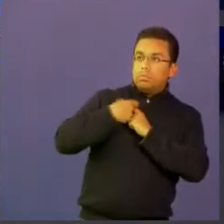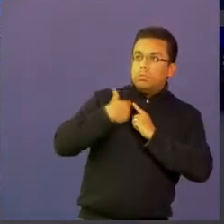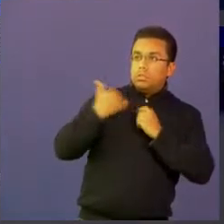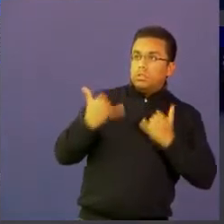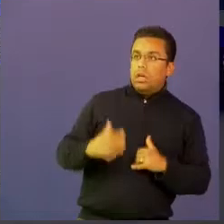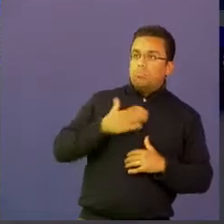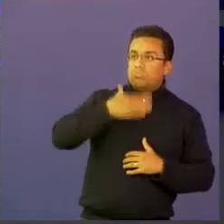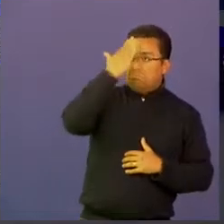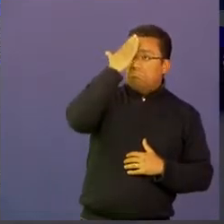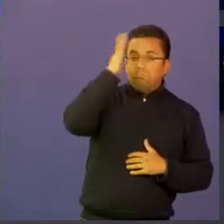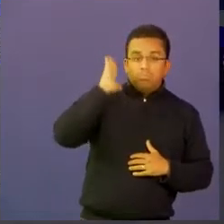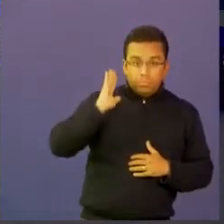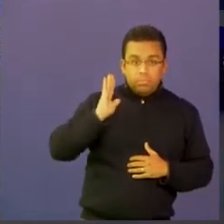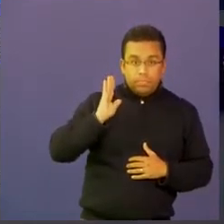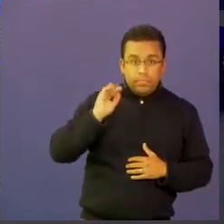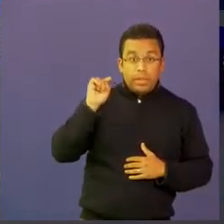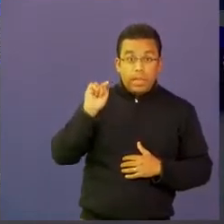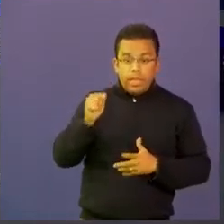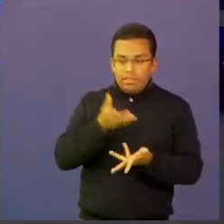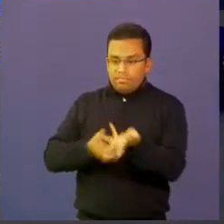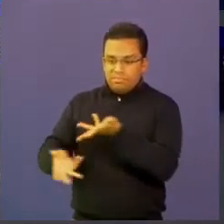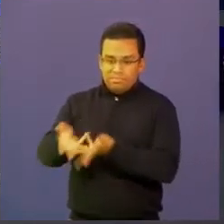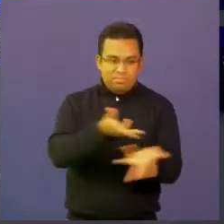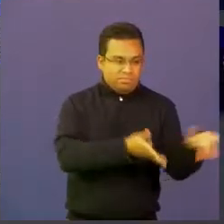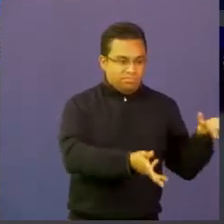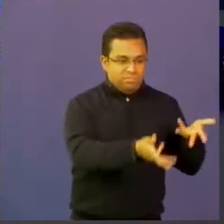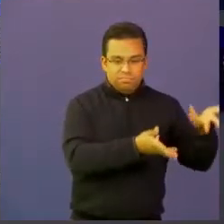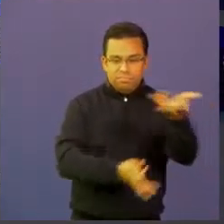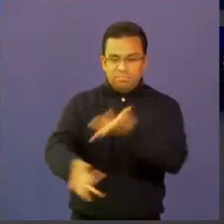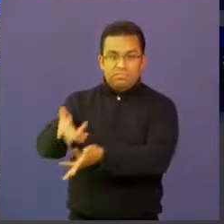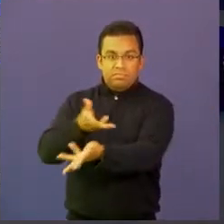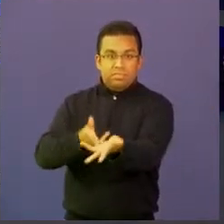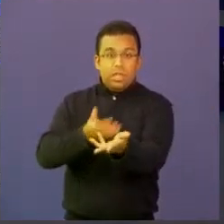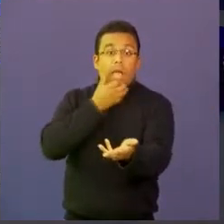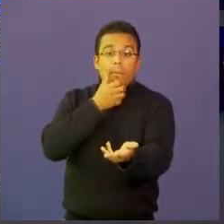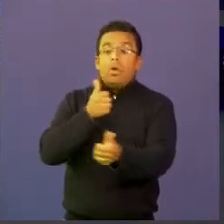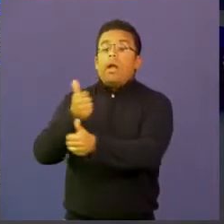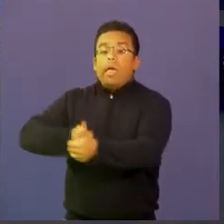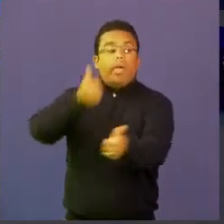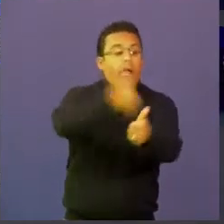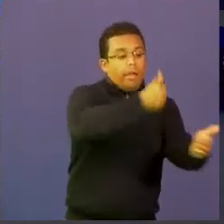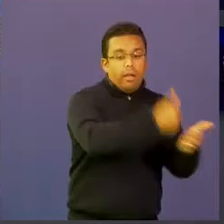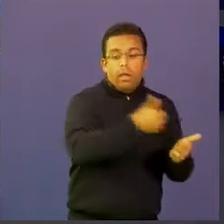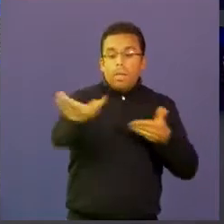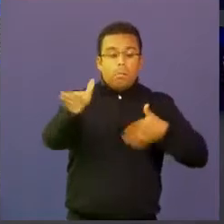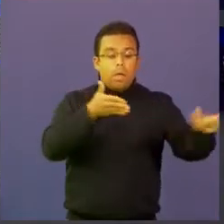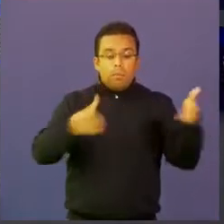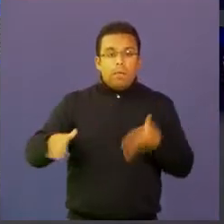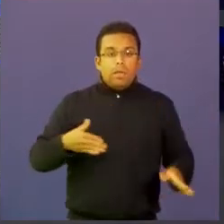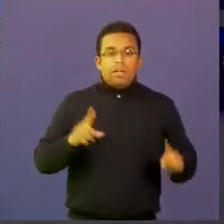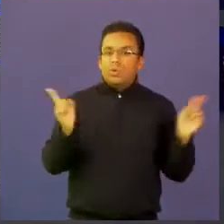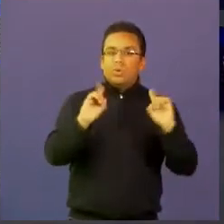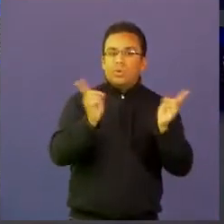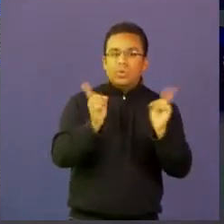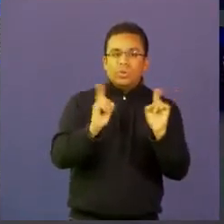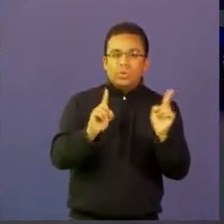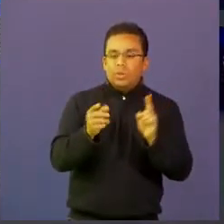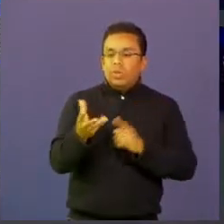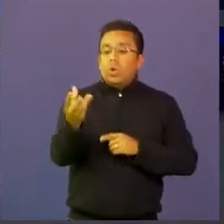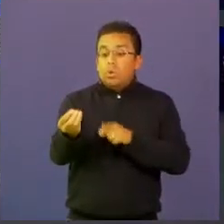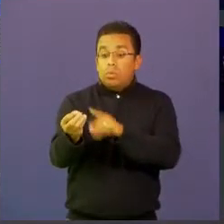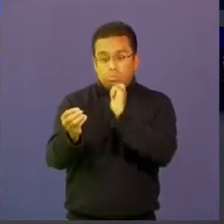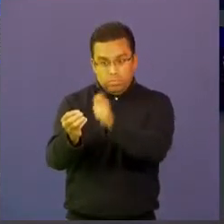y ahí desarrollo un trabajo colaborativo no es cada uno jugando en su computador solo sino que es un trabajo